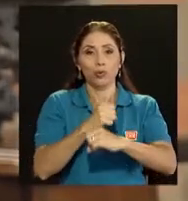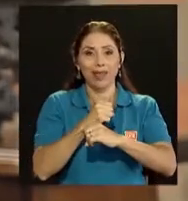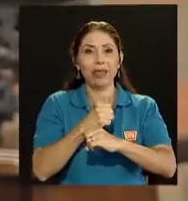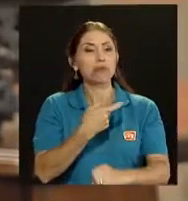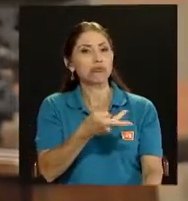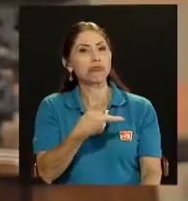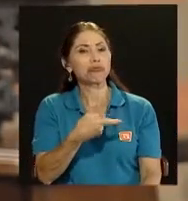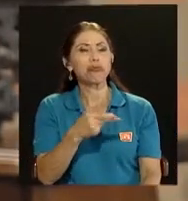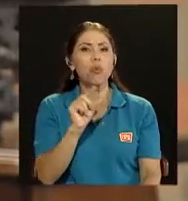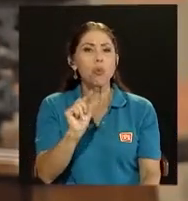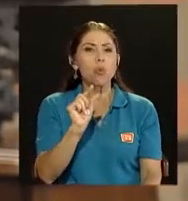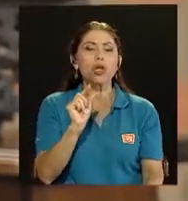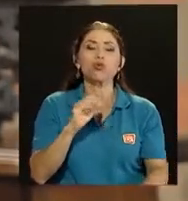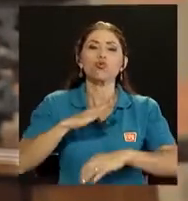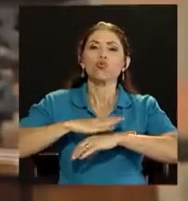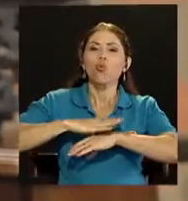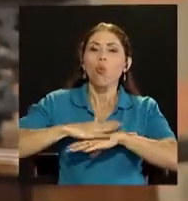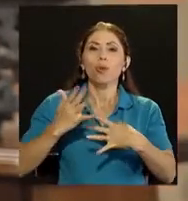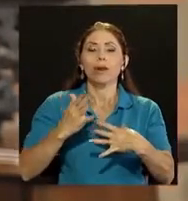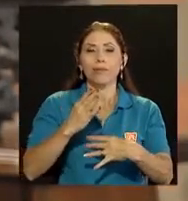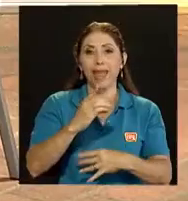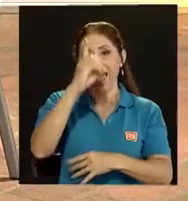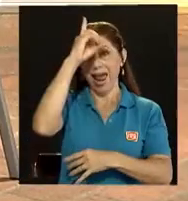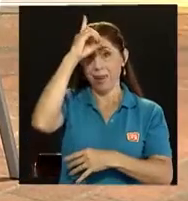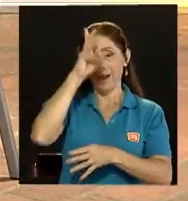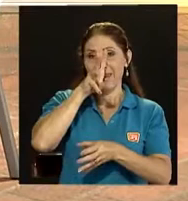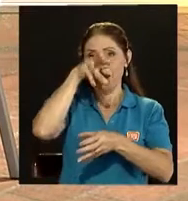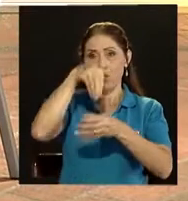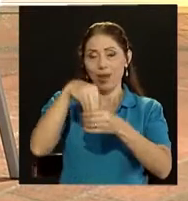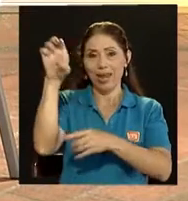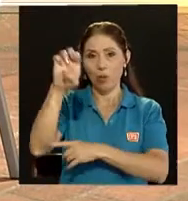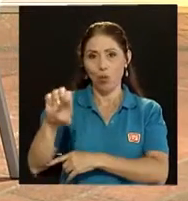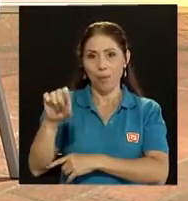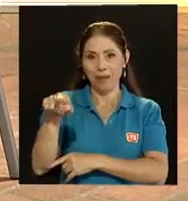poquito sobre la Alemania en Europa. Pero, por favor,